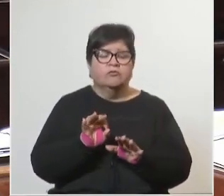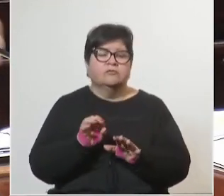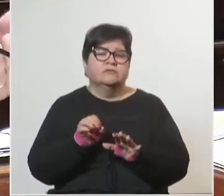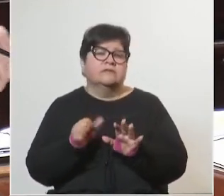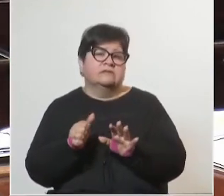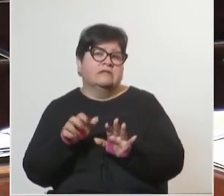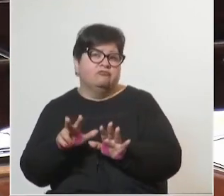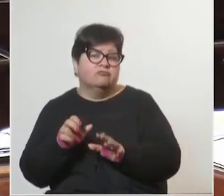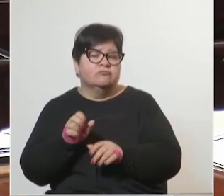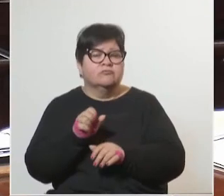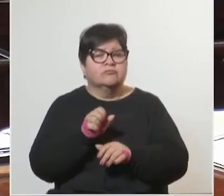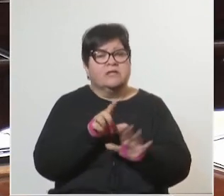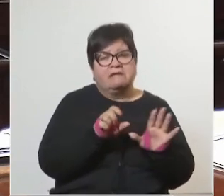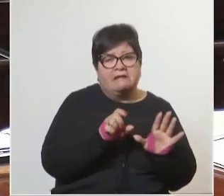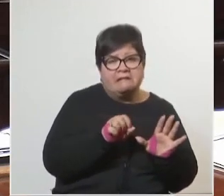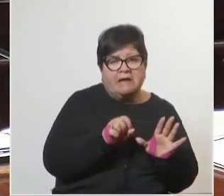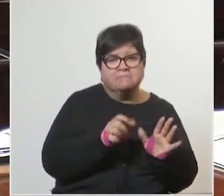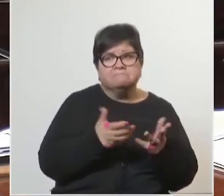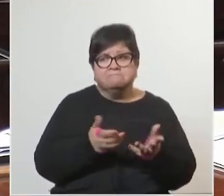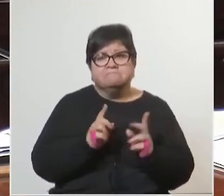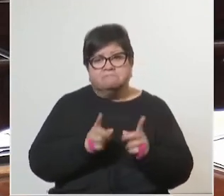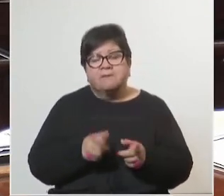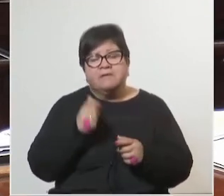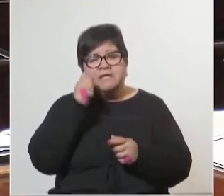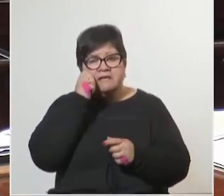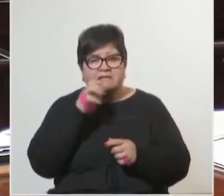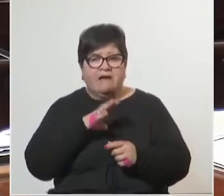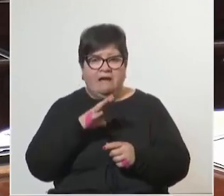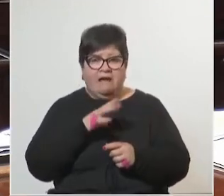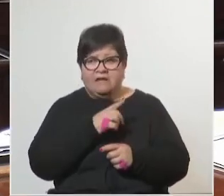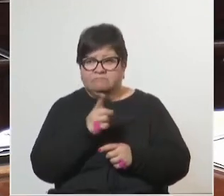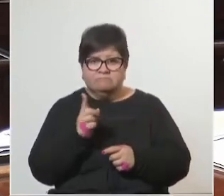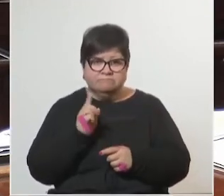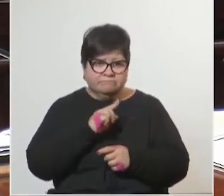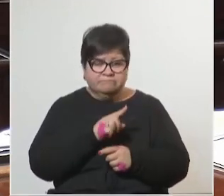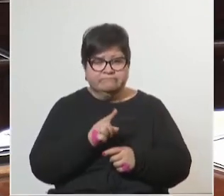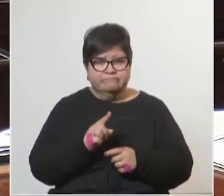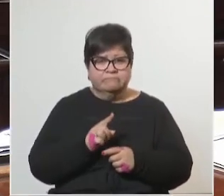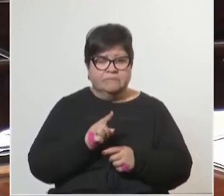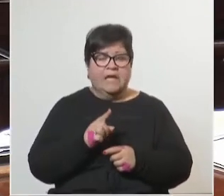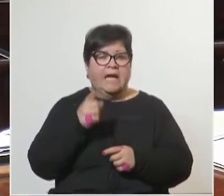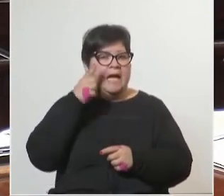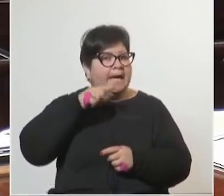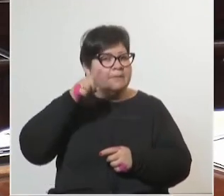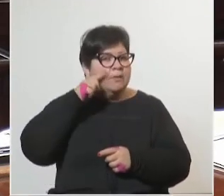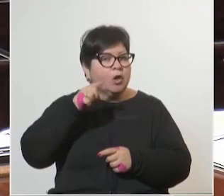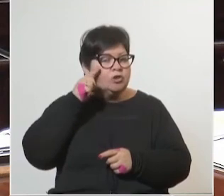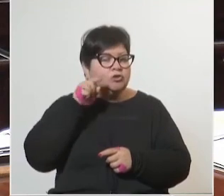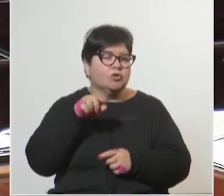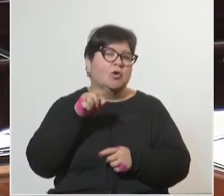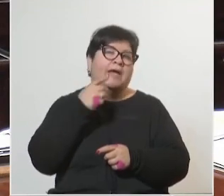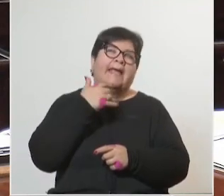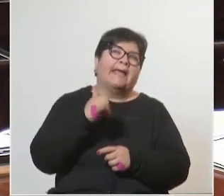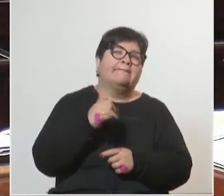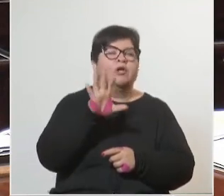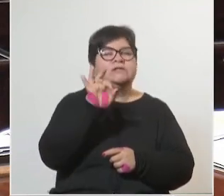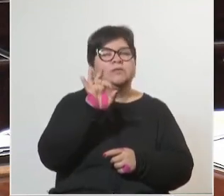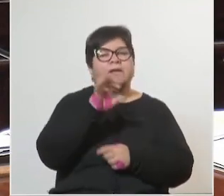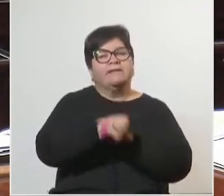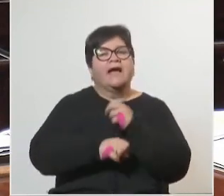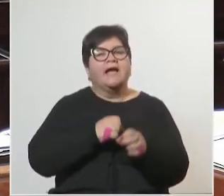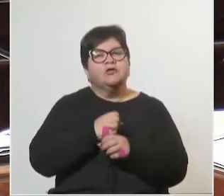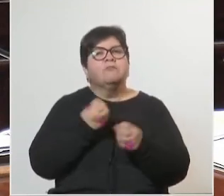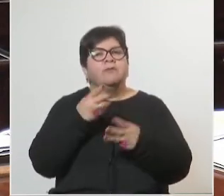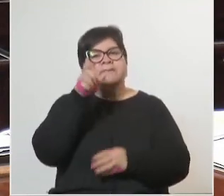68 o 70, que son edades que también se han manejado. Puse a propósito el ejemplo de 50 años porque un individuo de